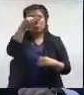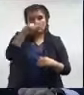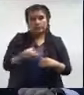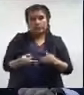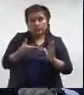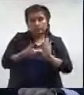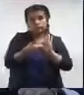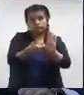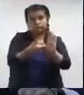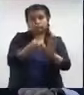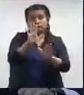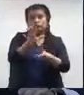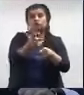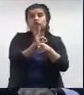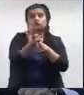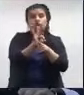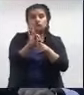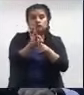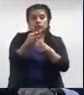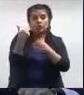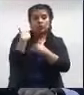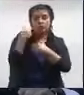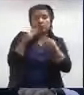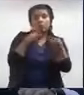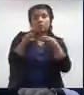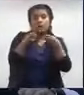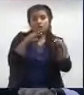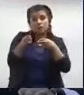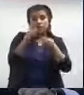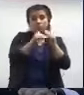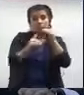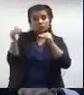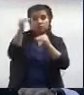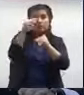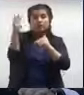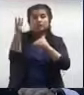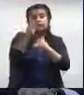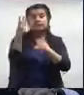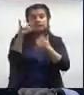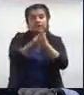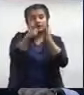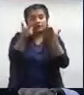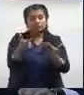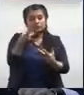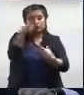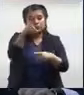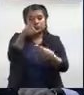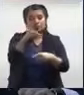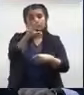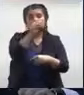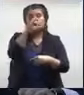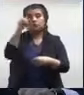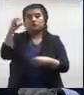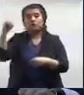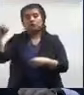encargada de asumir sus funciones. Manual de puestos, dirección superior, tercera edición, resolución número